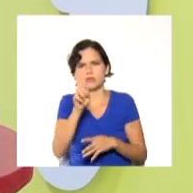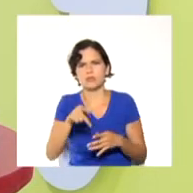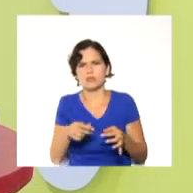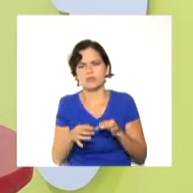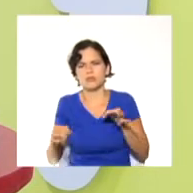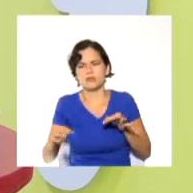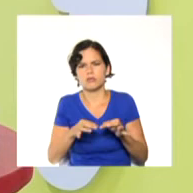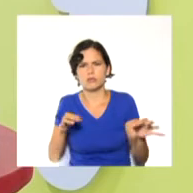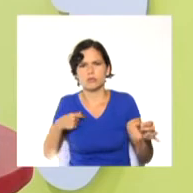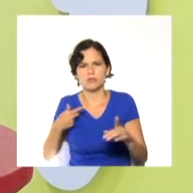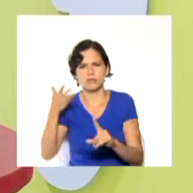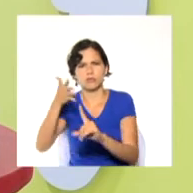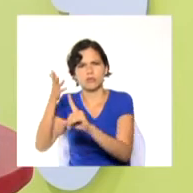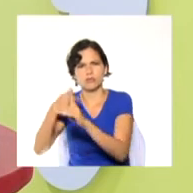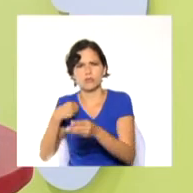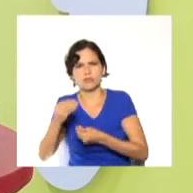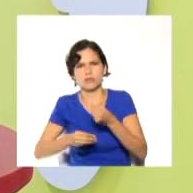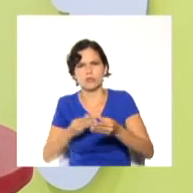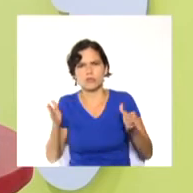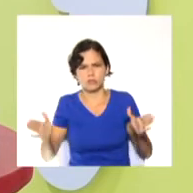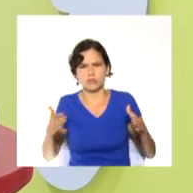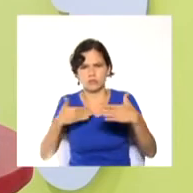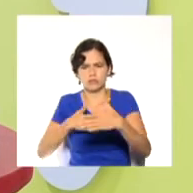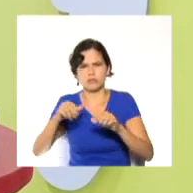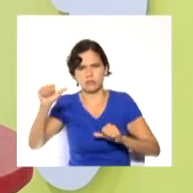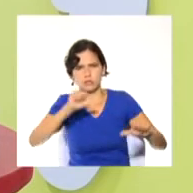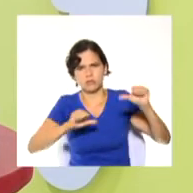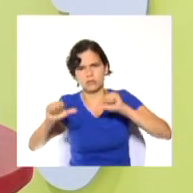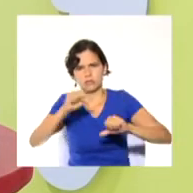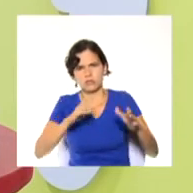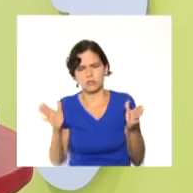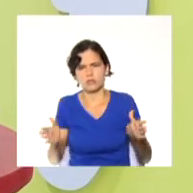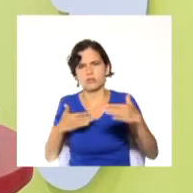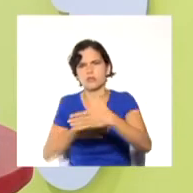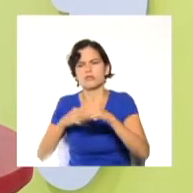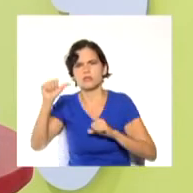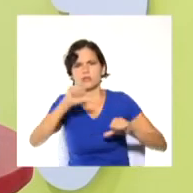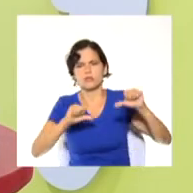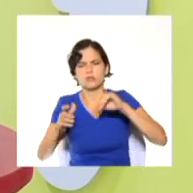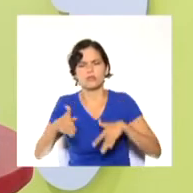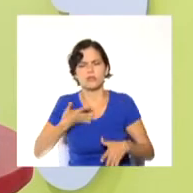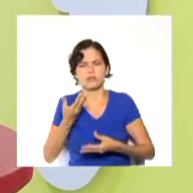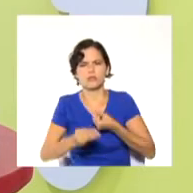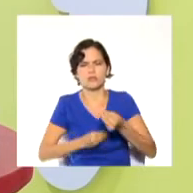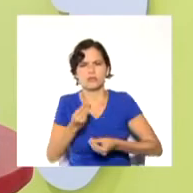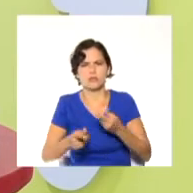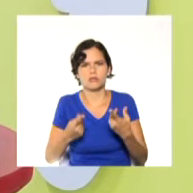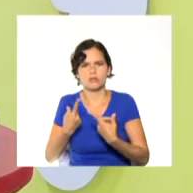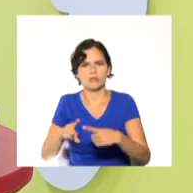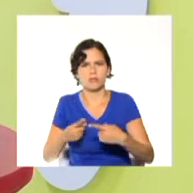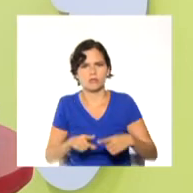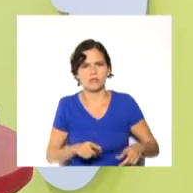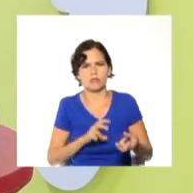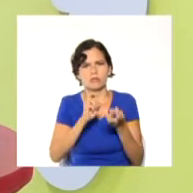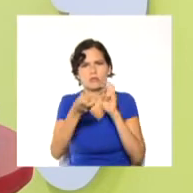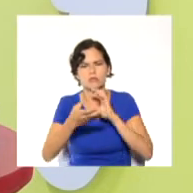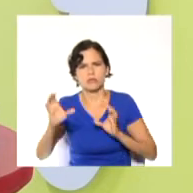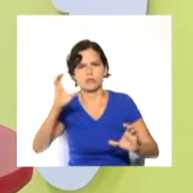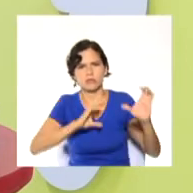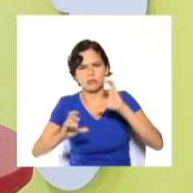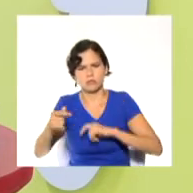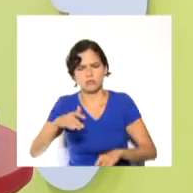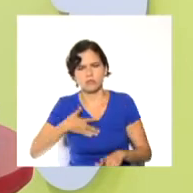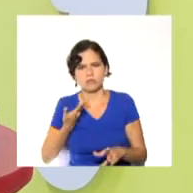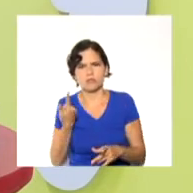orienta como actividad crear una caja de ciencias. Las cajas de ciencias pueden ser elaboradas para distintos temas científicos y